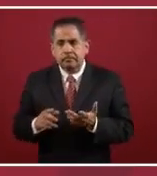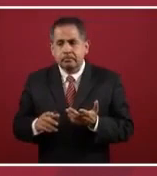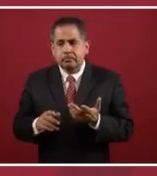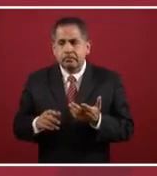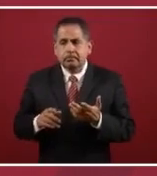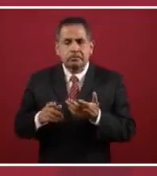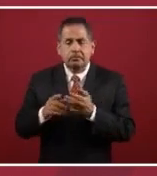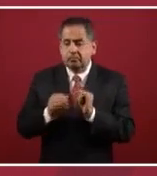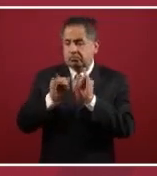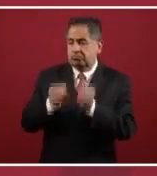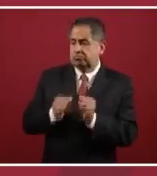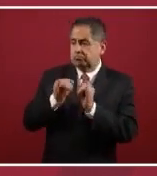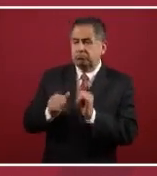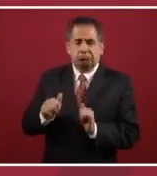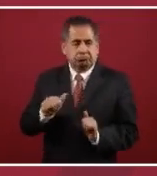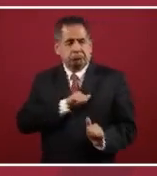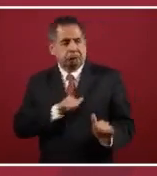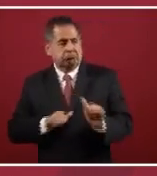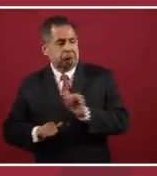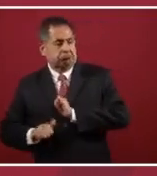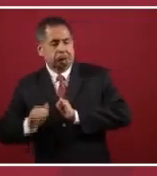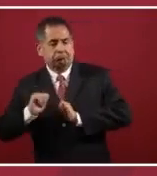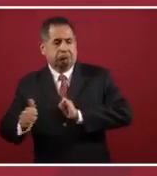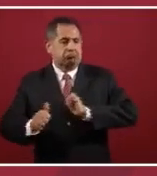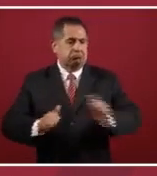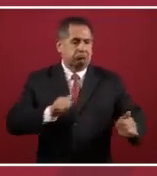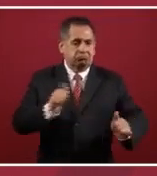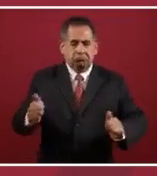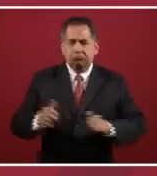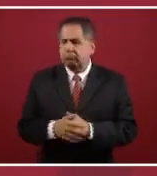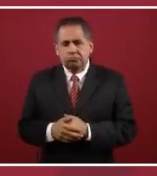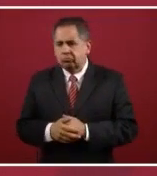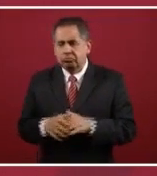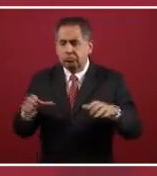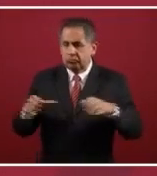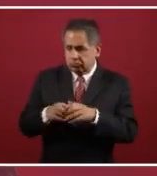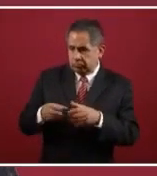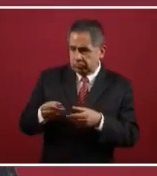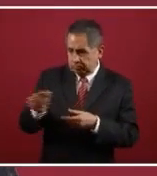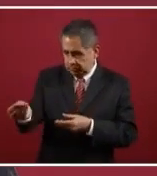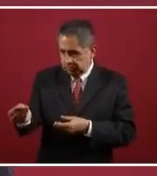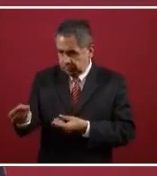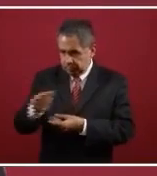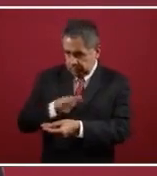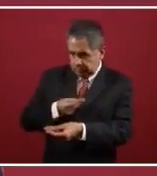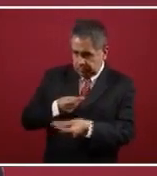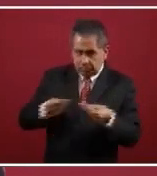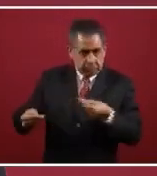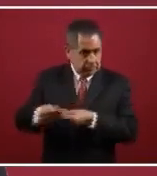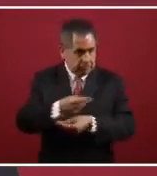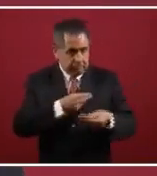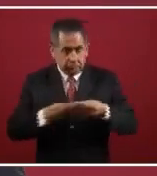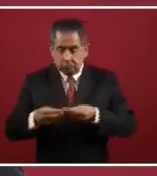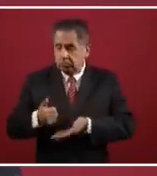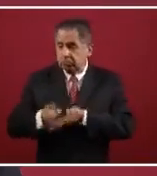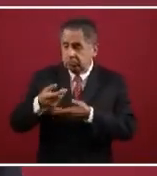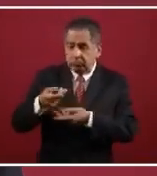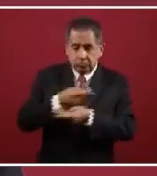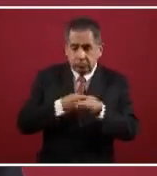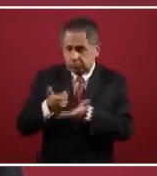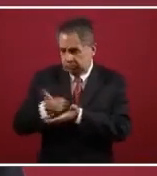dominado el individualismo, existe el tequio, existe la ayuda